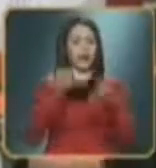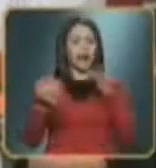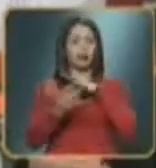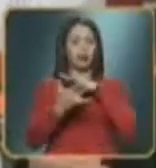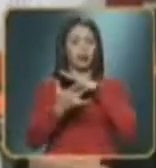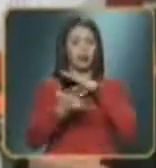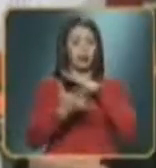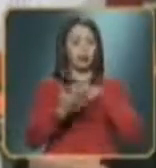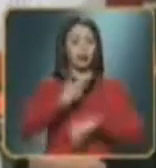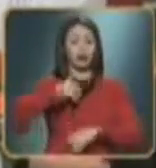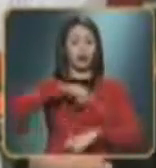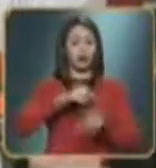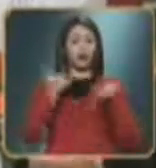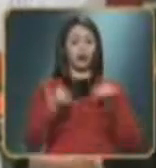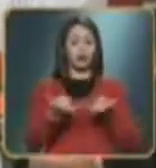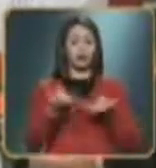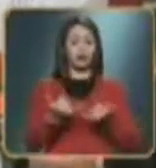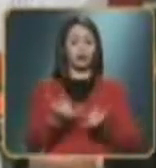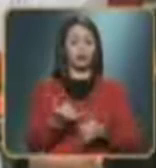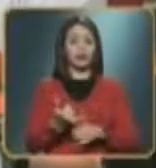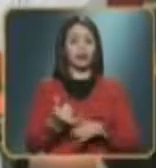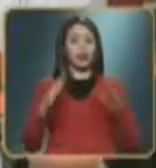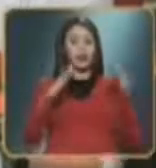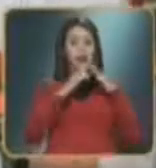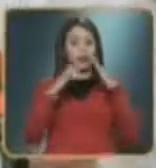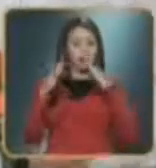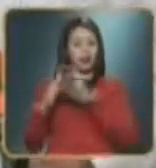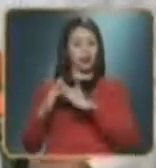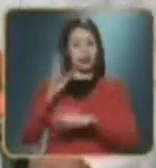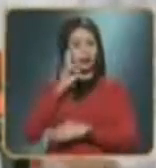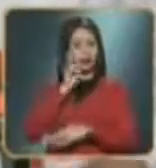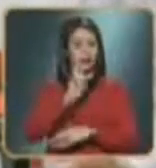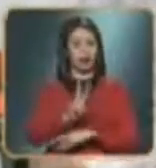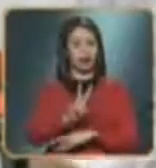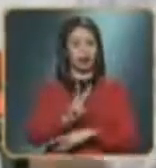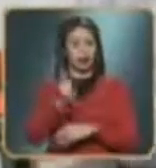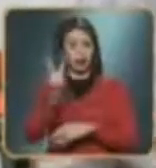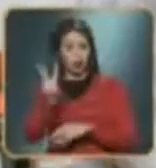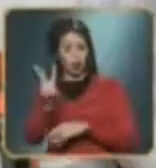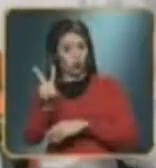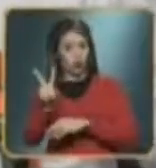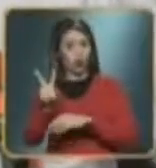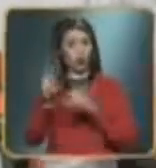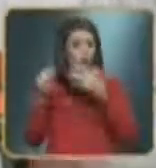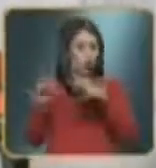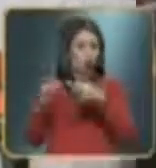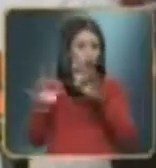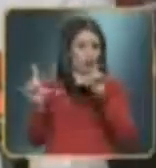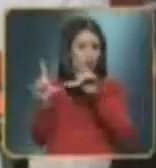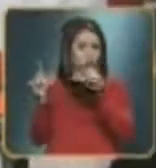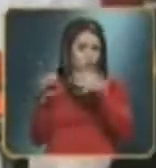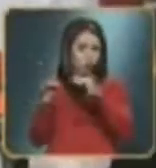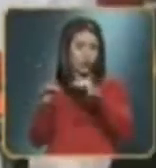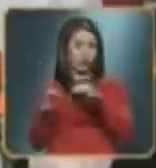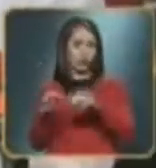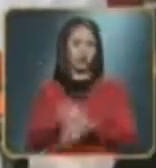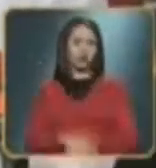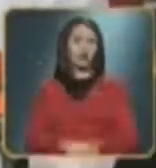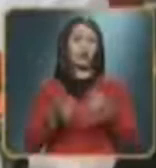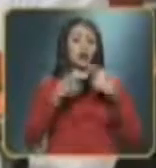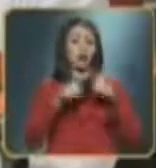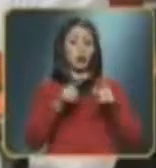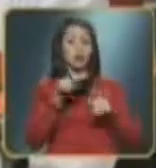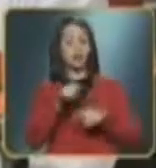calidad nosotros de momento vamos a percibir en nuestros hogares las dos señales el mundo análogo que es el que conocemos hoy día